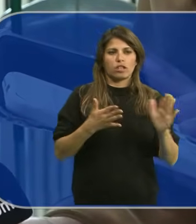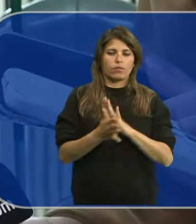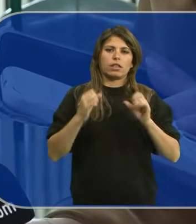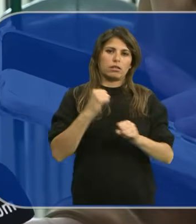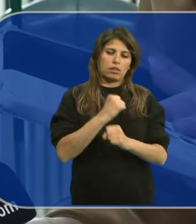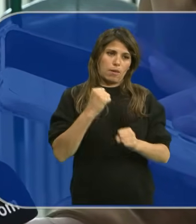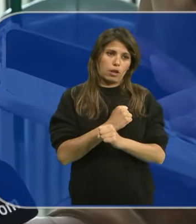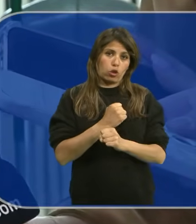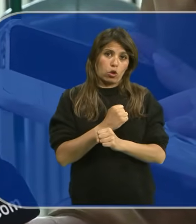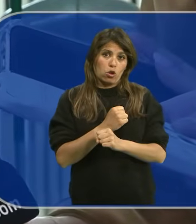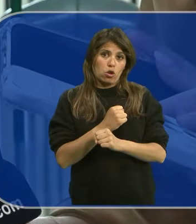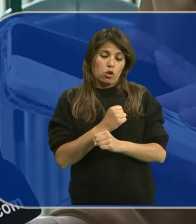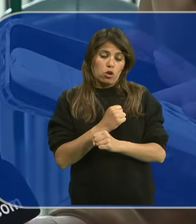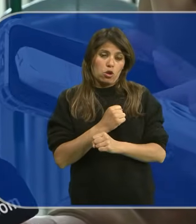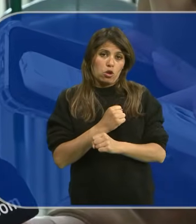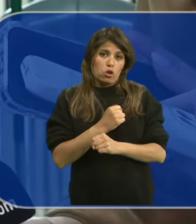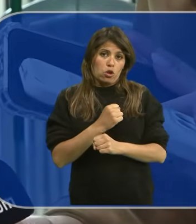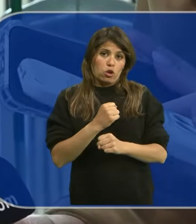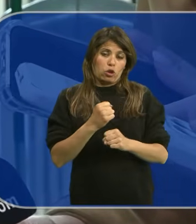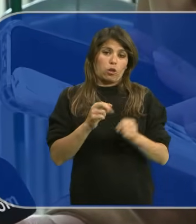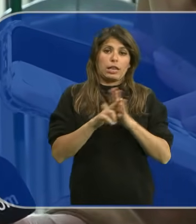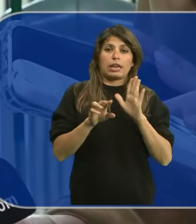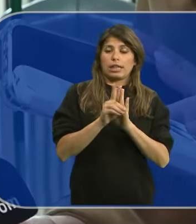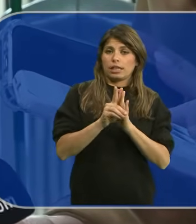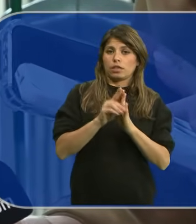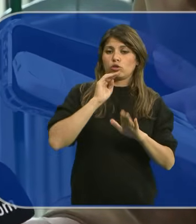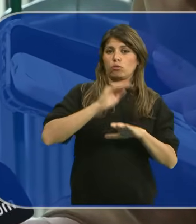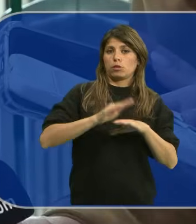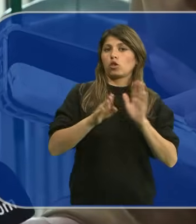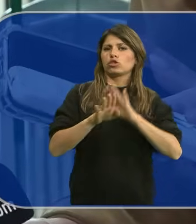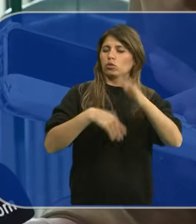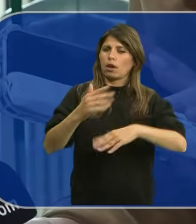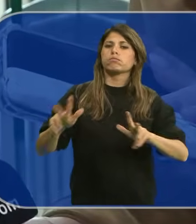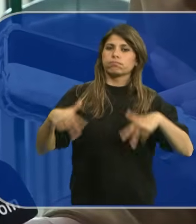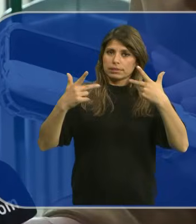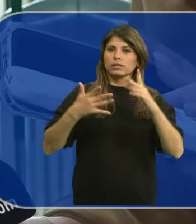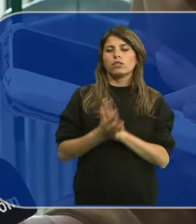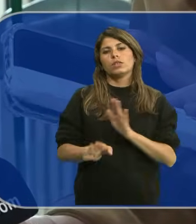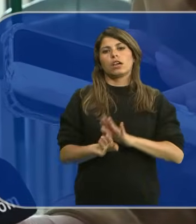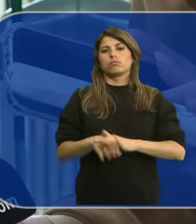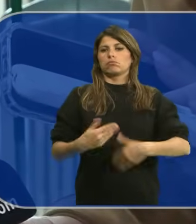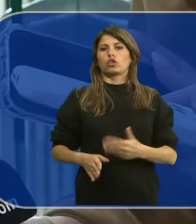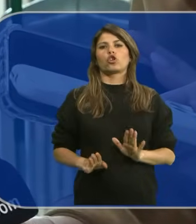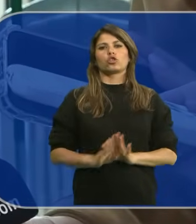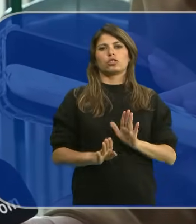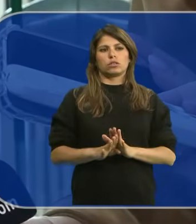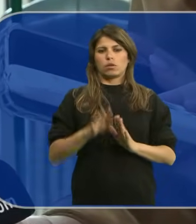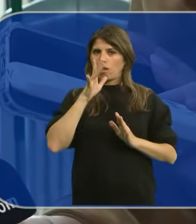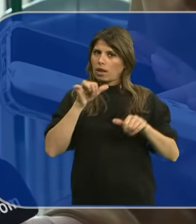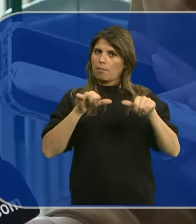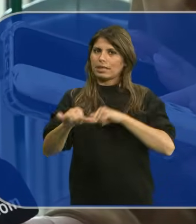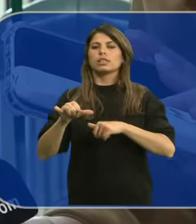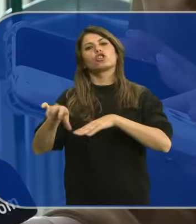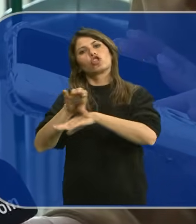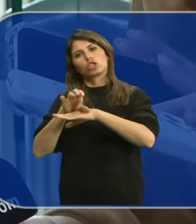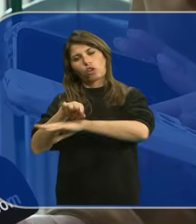de la formulación de este Real Decreto con la nueva capacidad ordinaria. Por tanto, la tramitación continúa y a partir de ahora irá al Consejo de